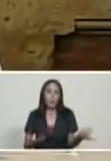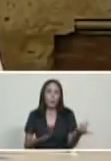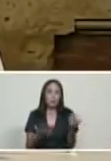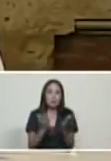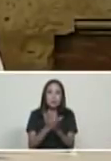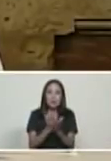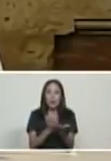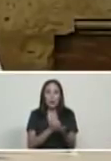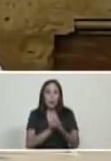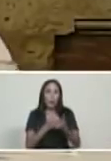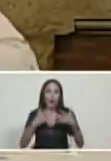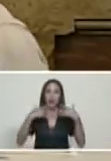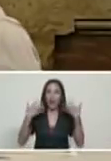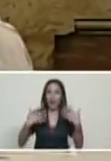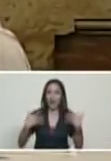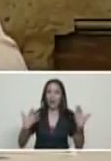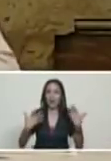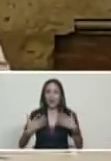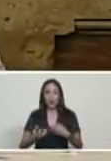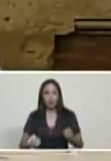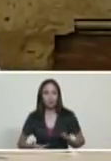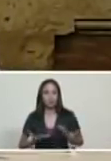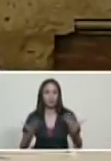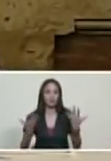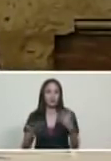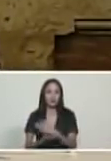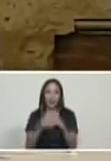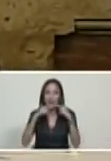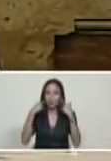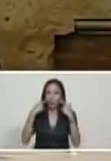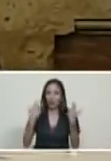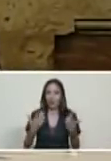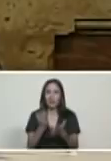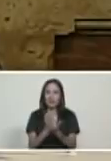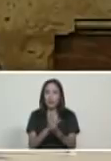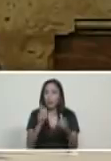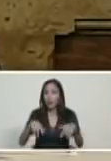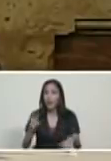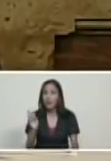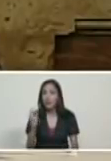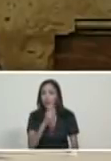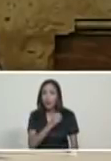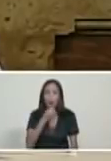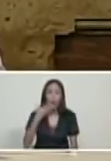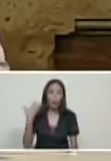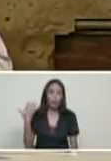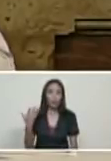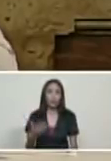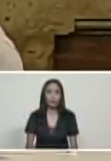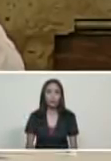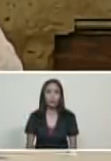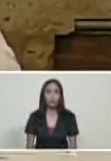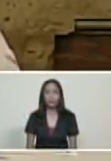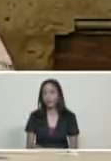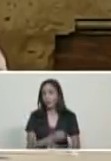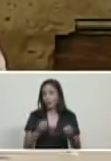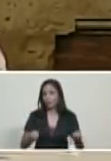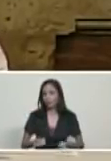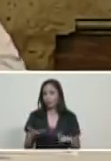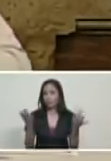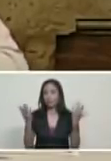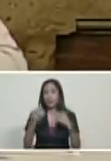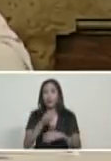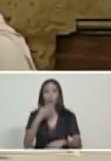venezolano. Y el clima de vida en Venezuela. Debemos sentirnos orgullosos y llevar en alta nuestra